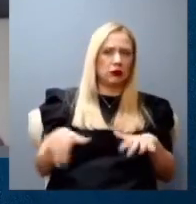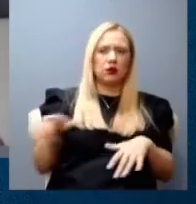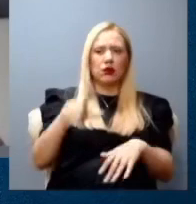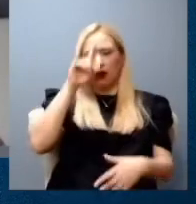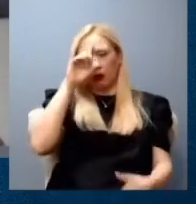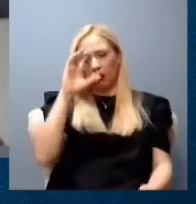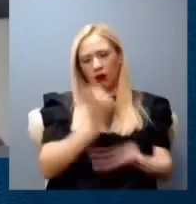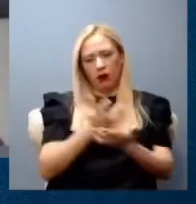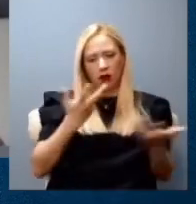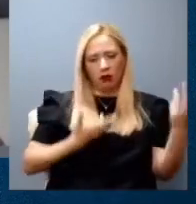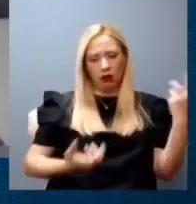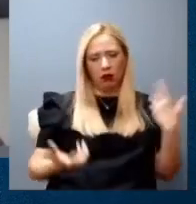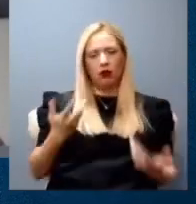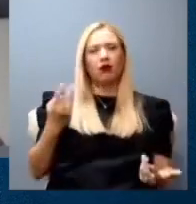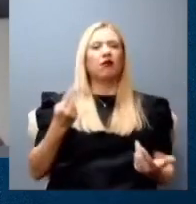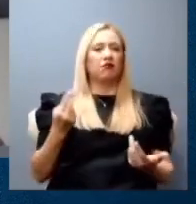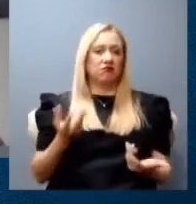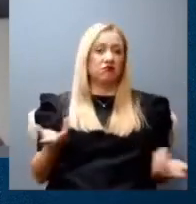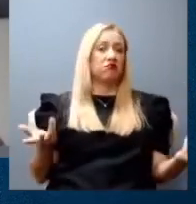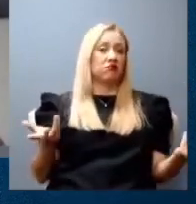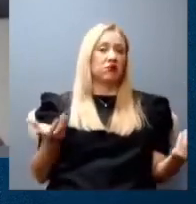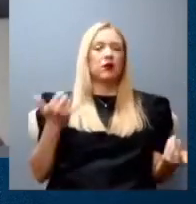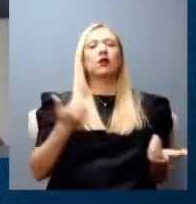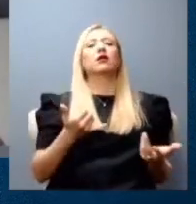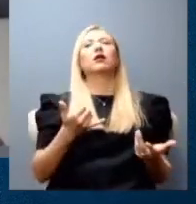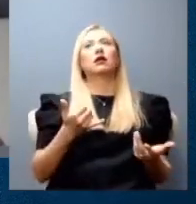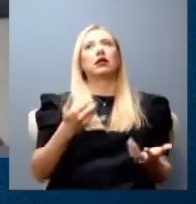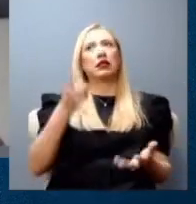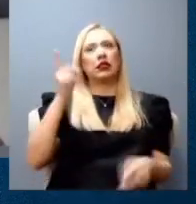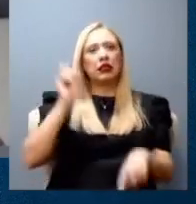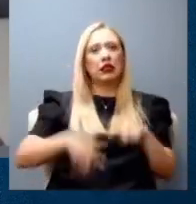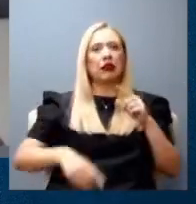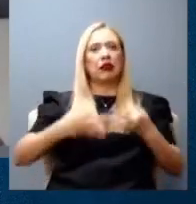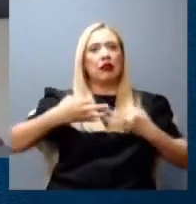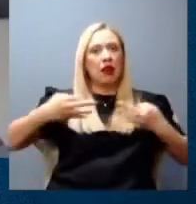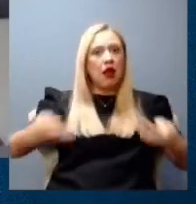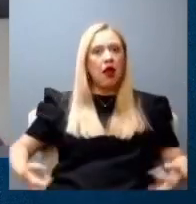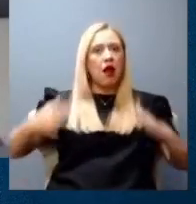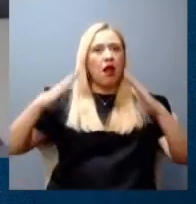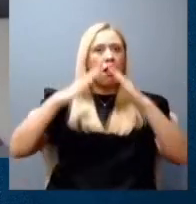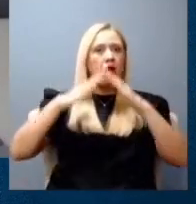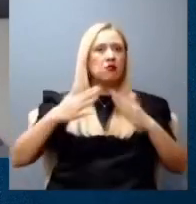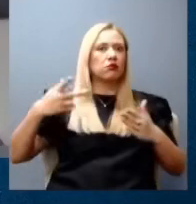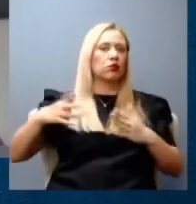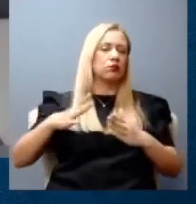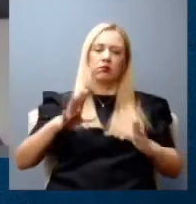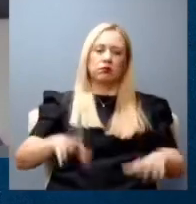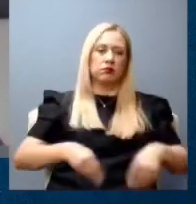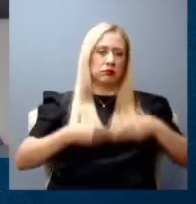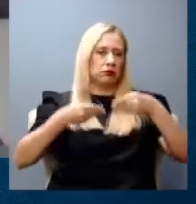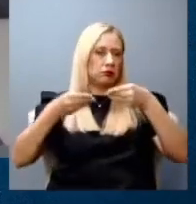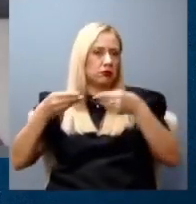hay también restitución de los bienes cuando estos fueron despojados. Es decir, un programa de reparación tiene que incluir todos